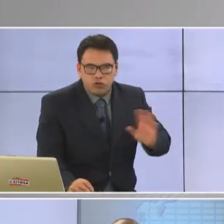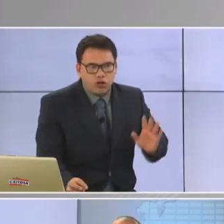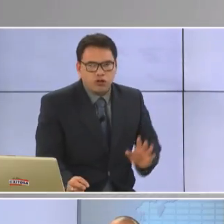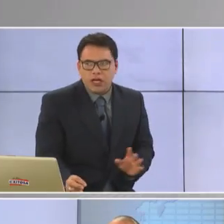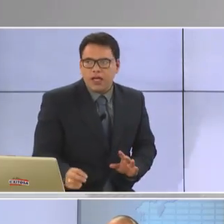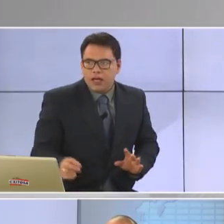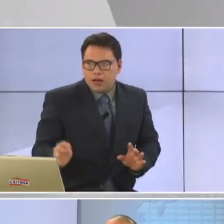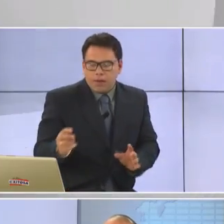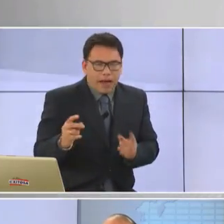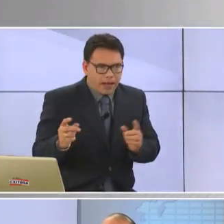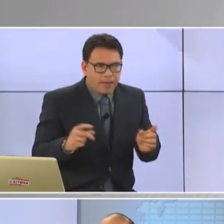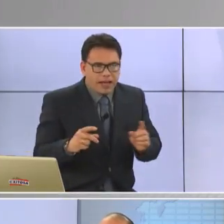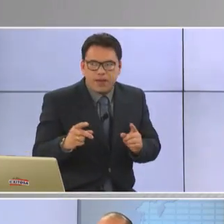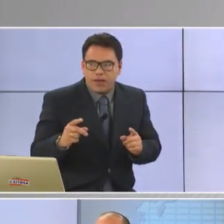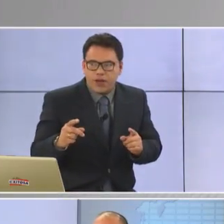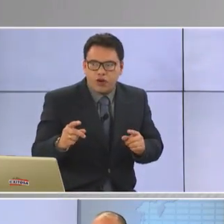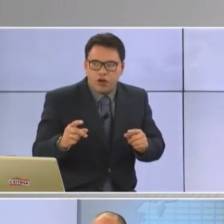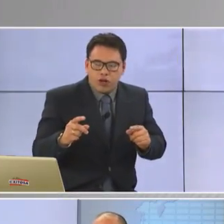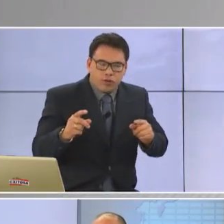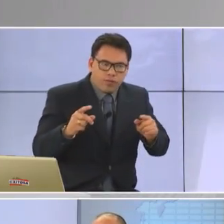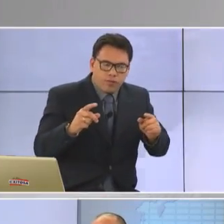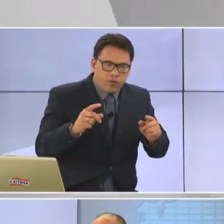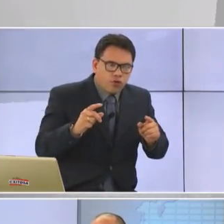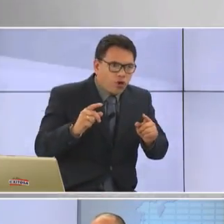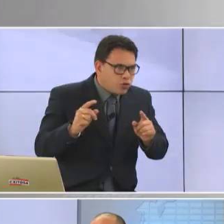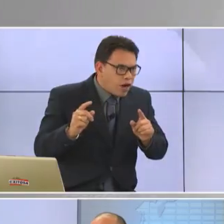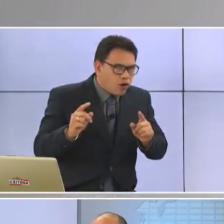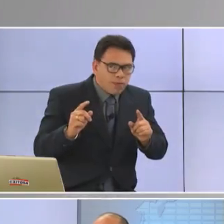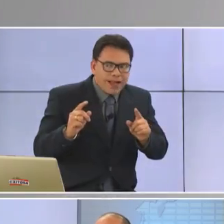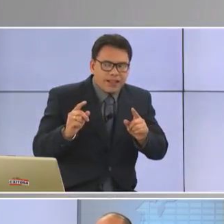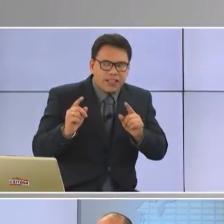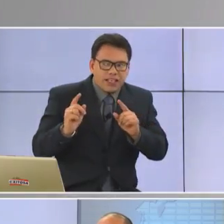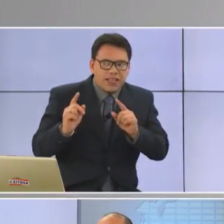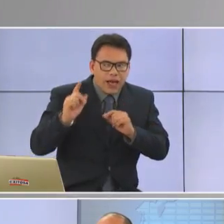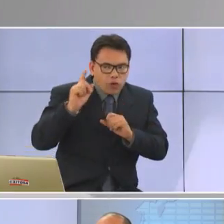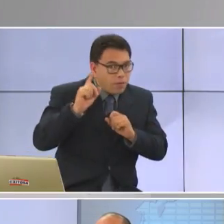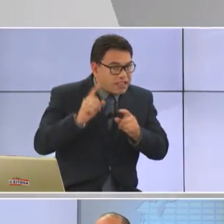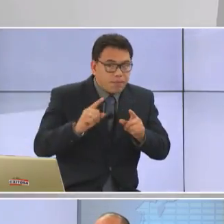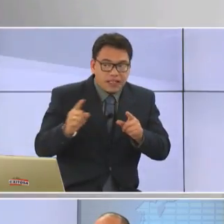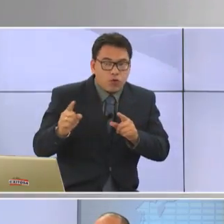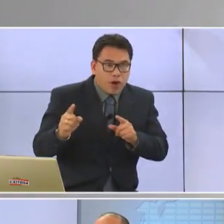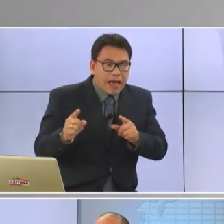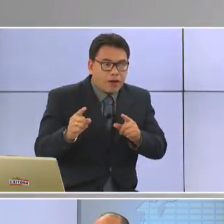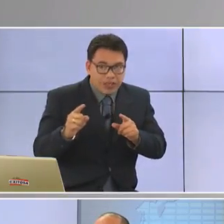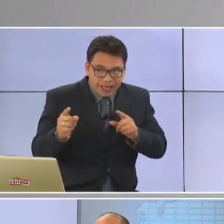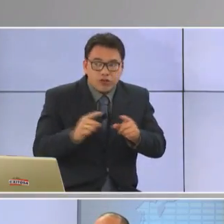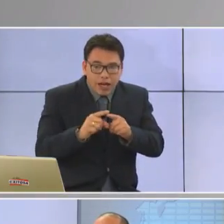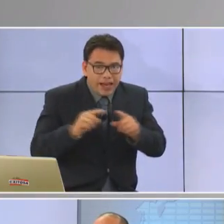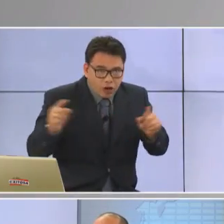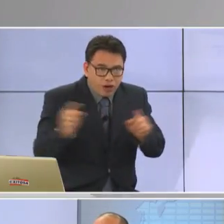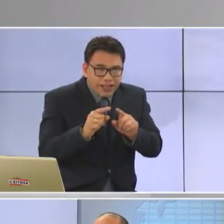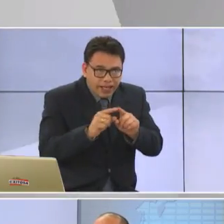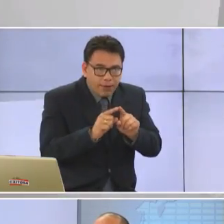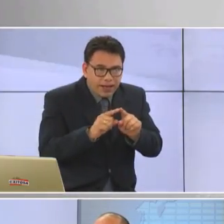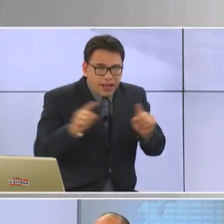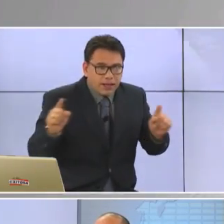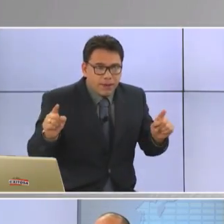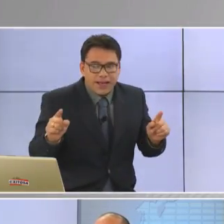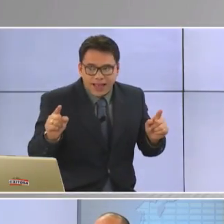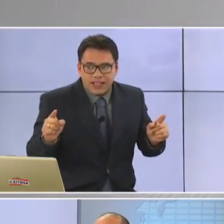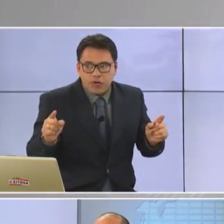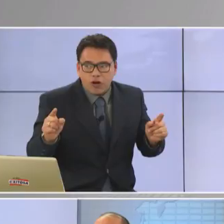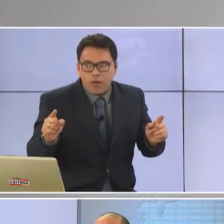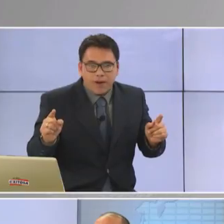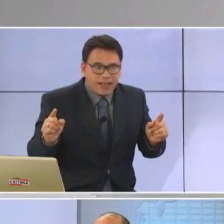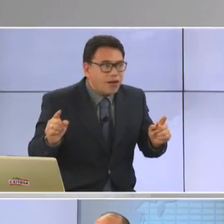son un montón. O sea, ¿a qué me refiero? No es una norma dirigida a una empresa en particular, o sea, es una ley correcta que